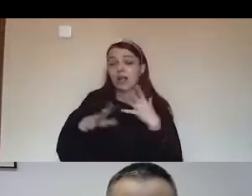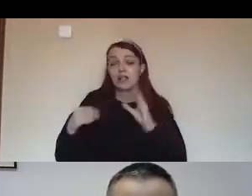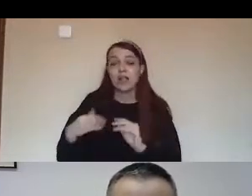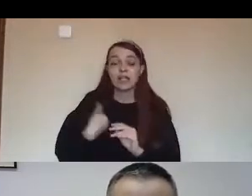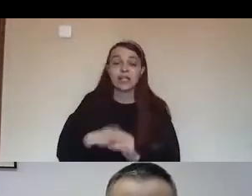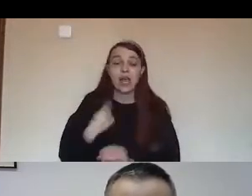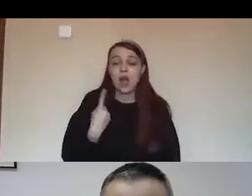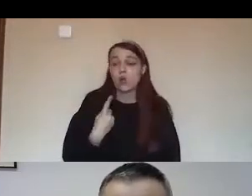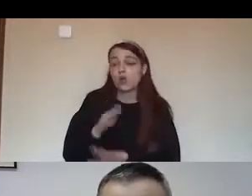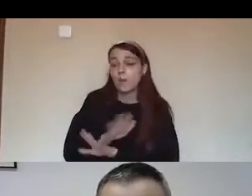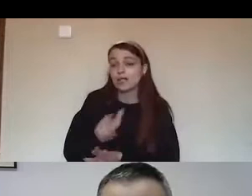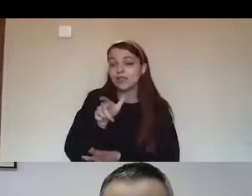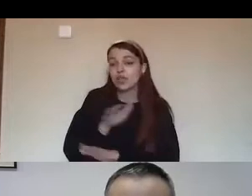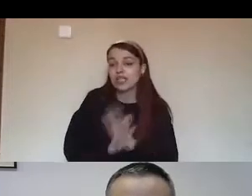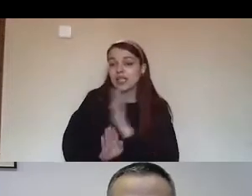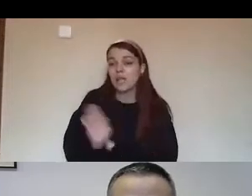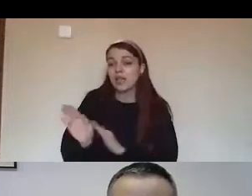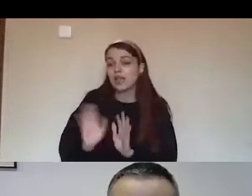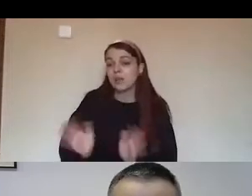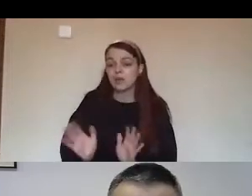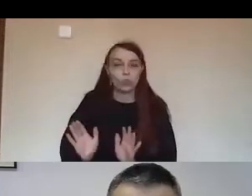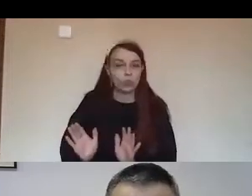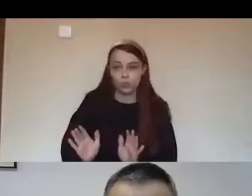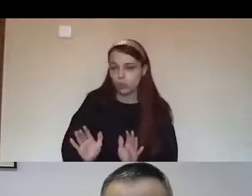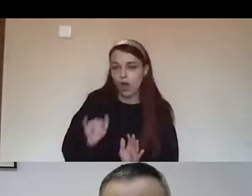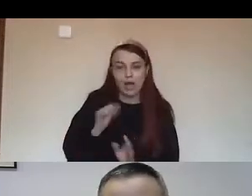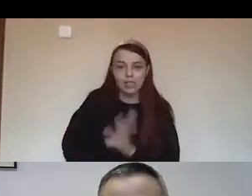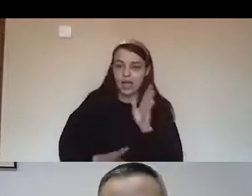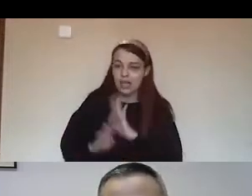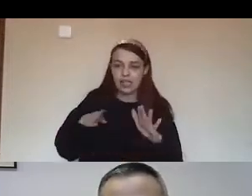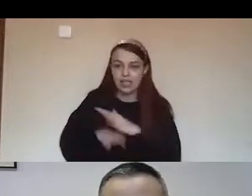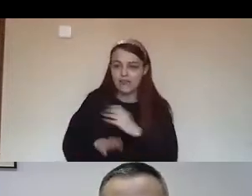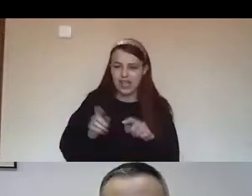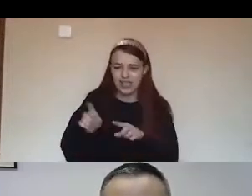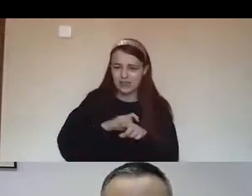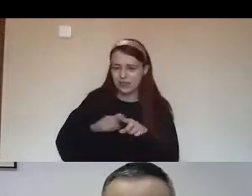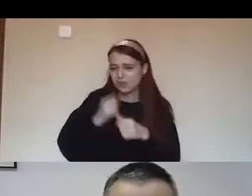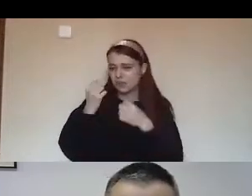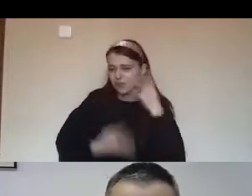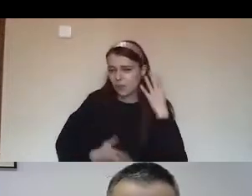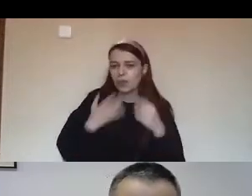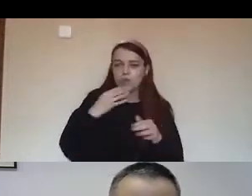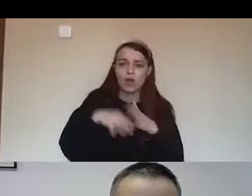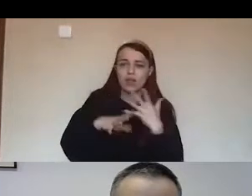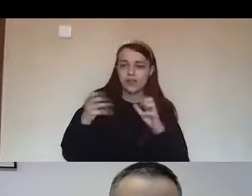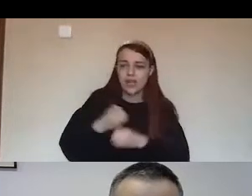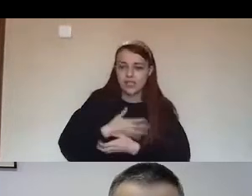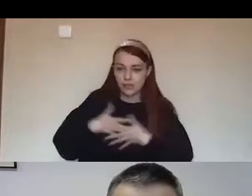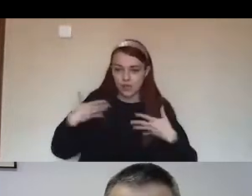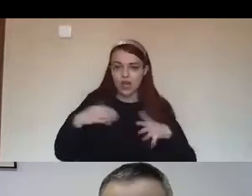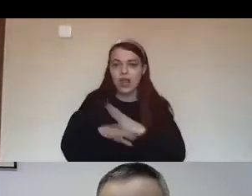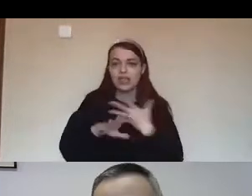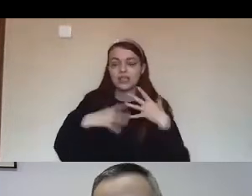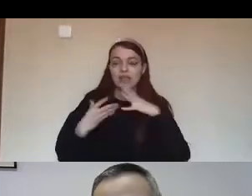de personas con discapacidad, hay muchas accesibilidades, también accesibilidades emocionales, accesibilidades